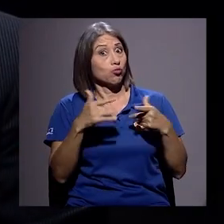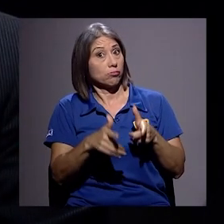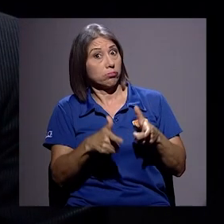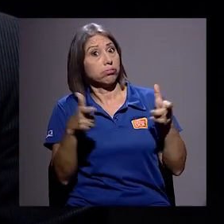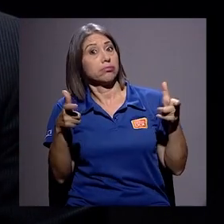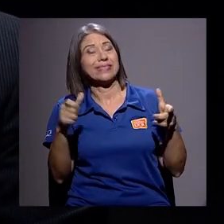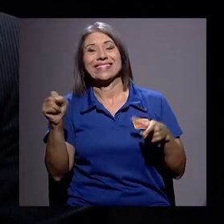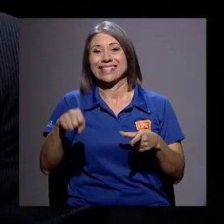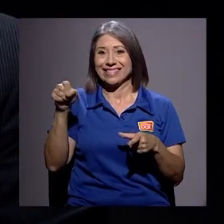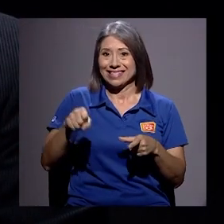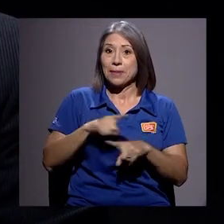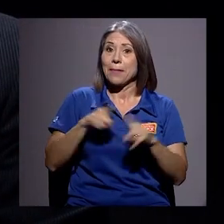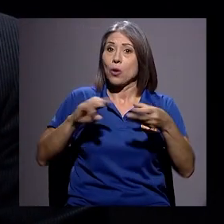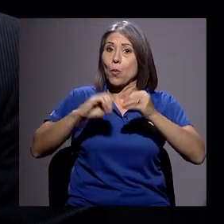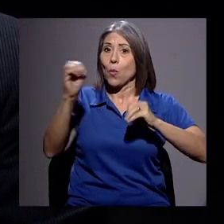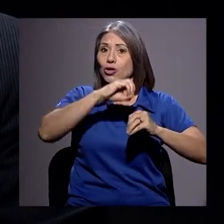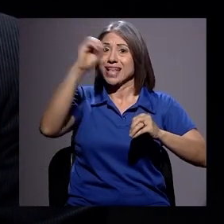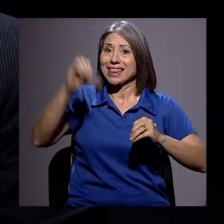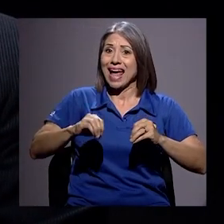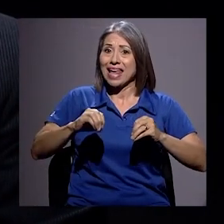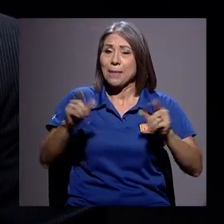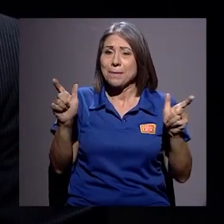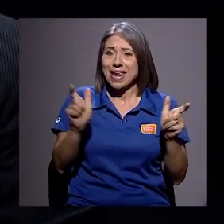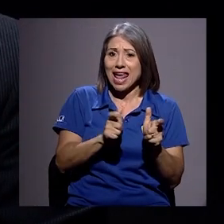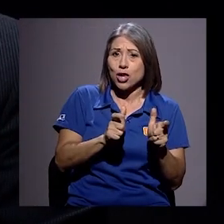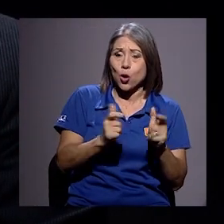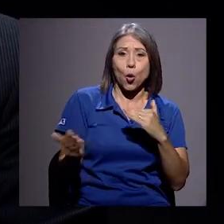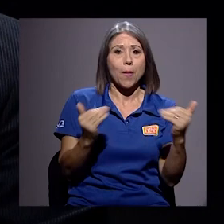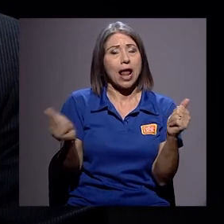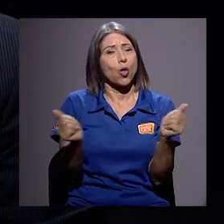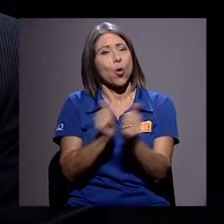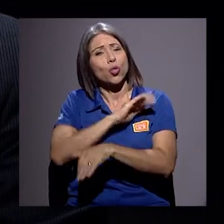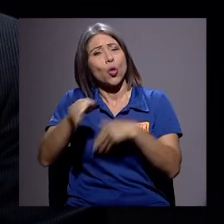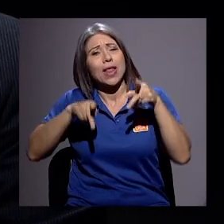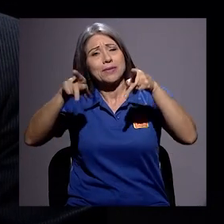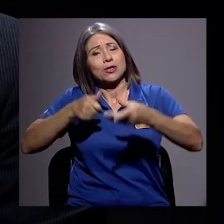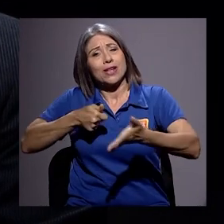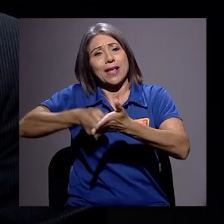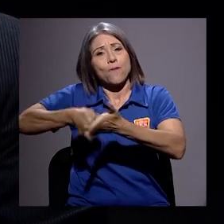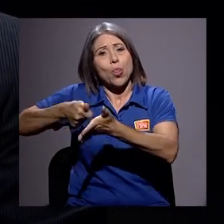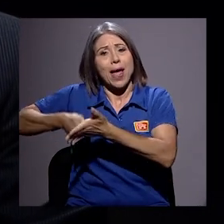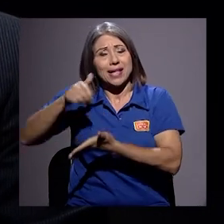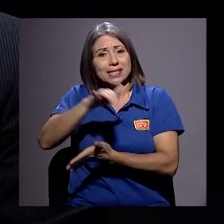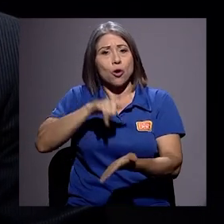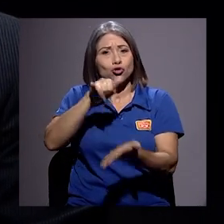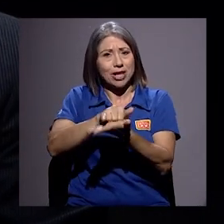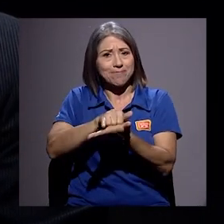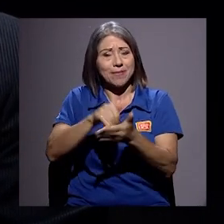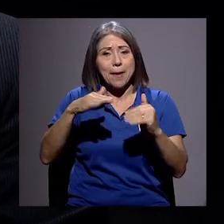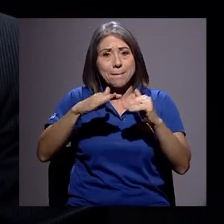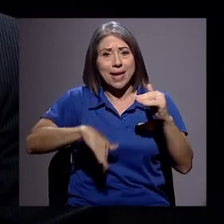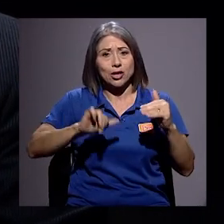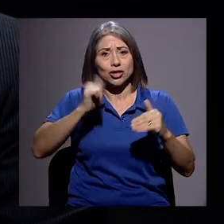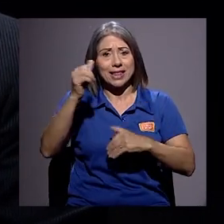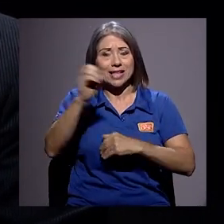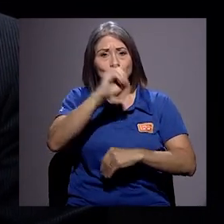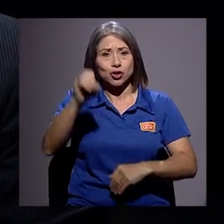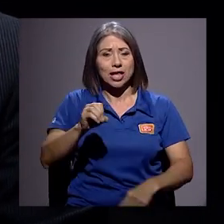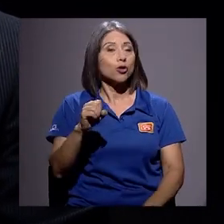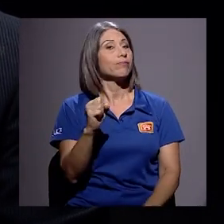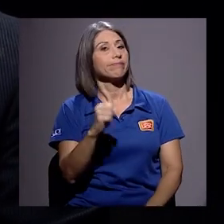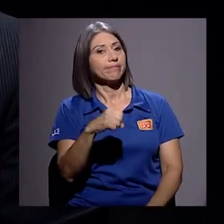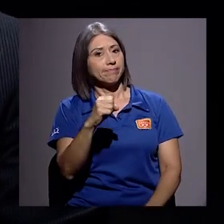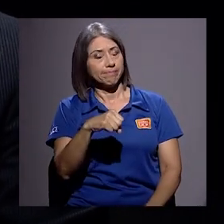pero es un porcentaje muy pequeño del total del padrón electoral de san josé en menos de él si no me equivoco en menos del 10%